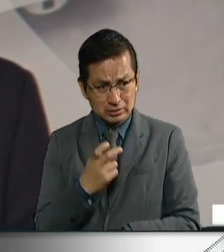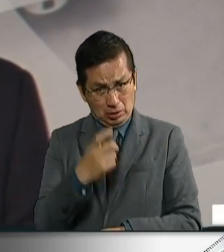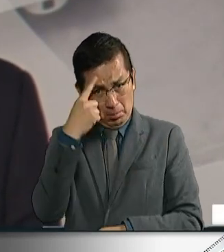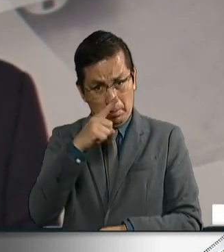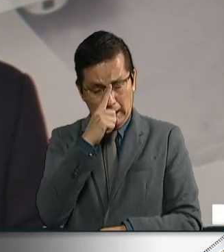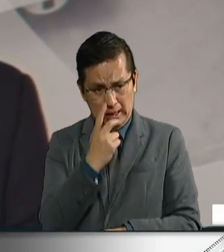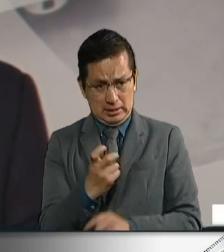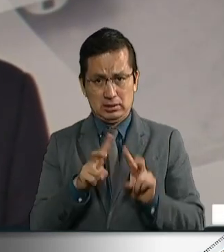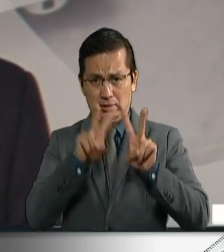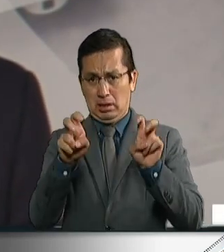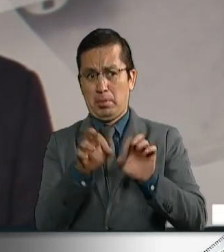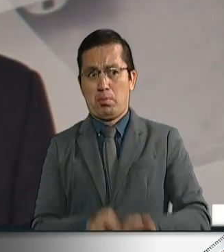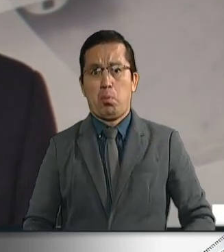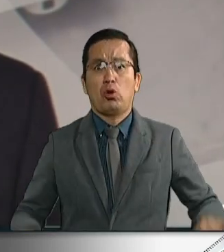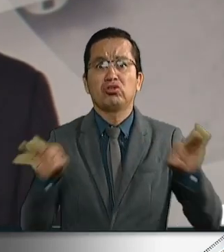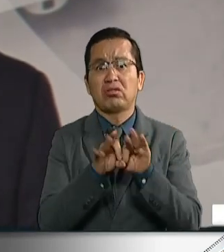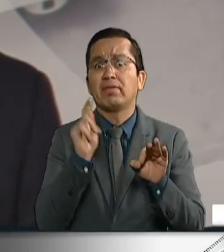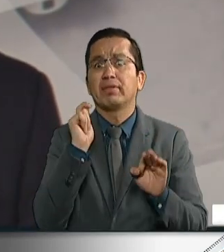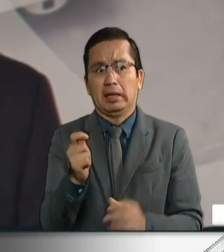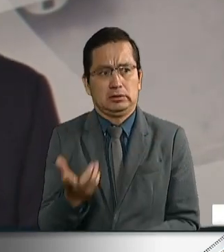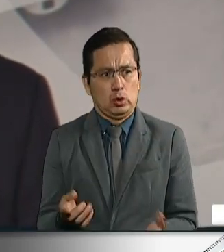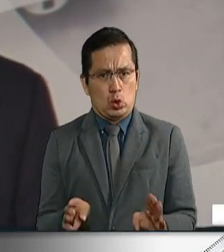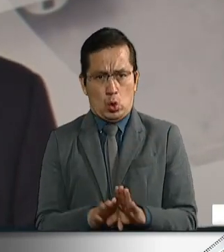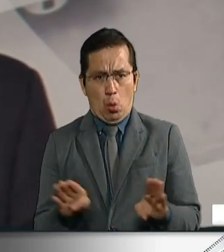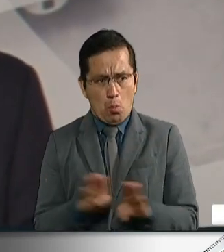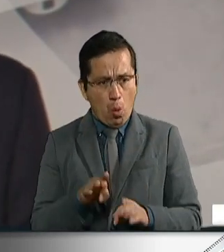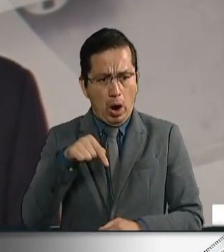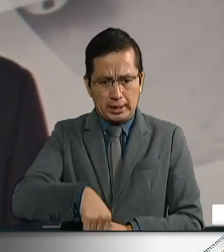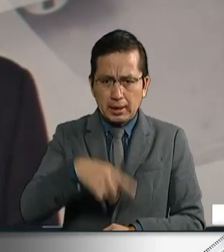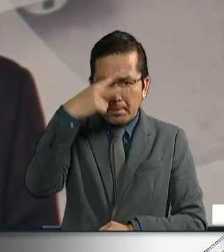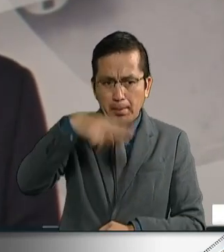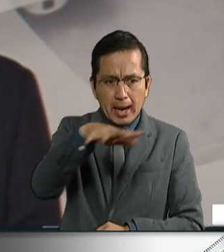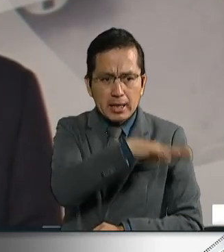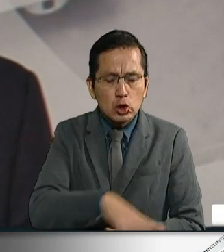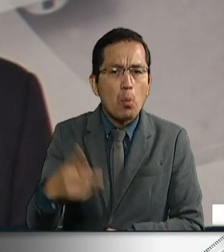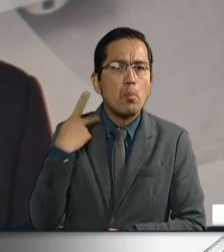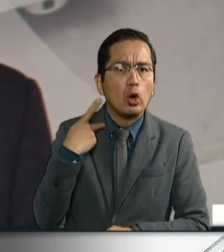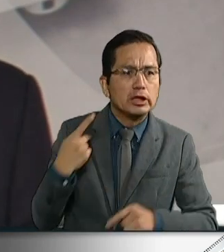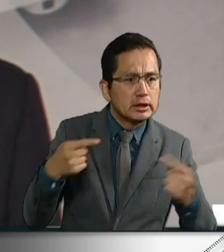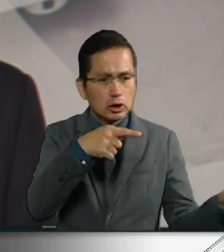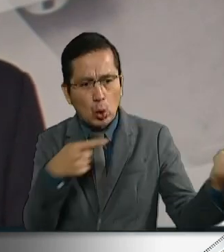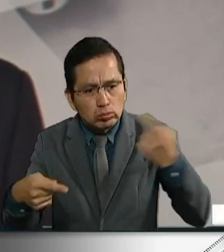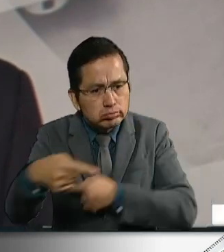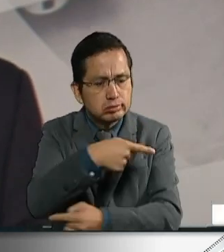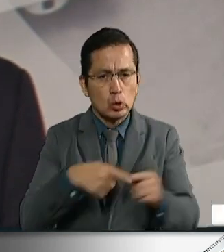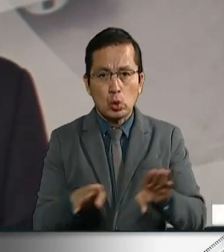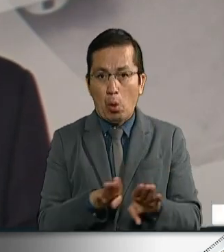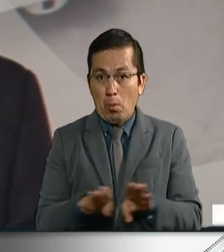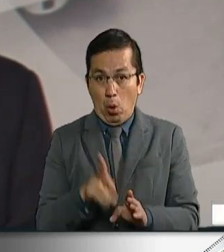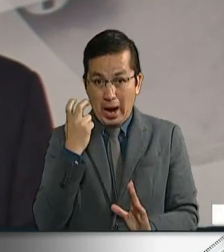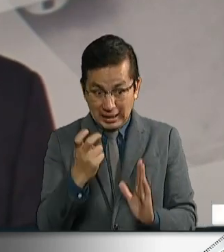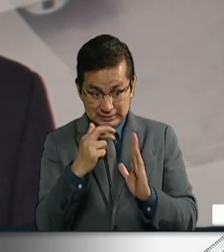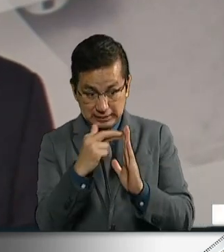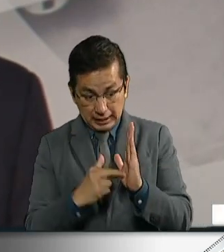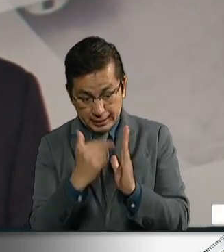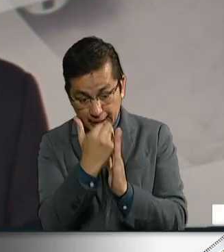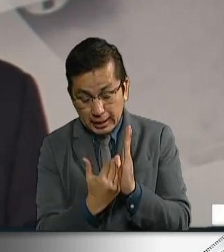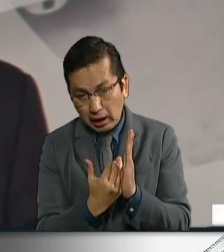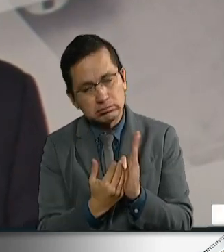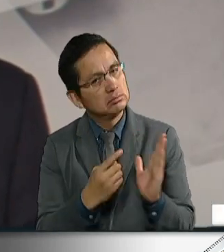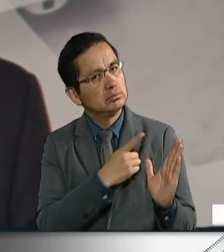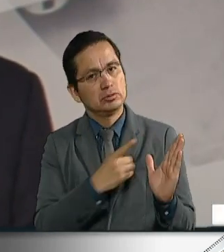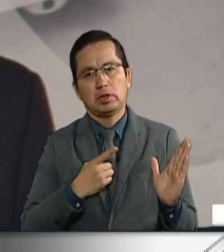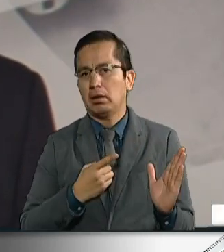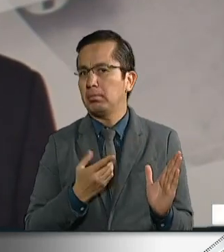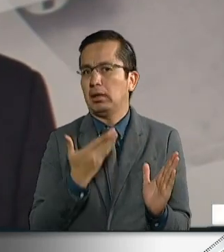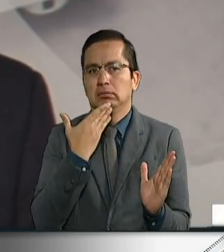tema que es central. Las reglas de la disputa política en el país merecen, requieren una discusión, como se